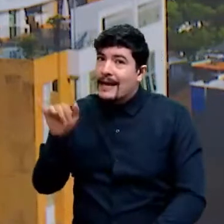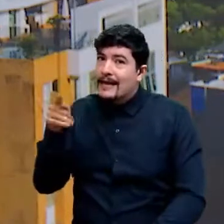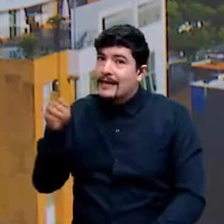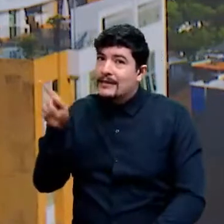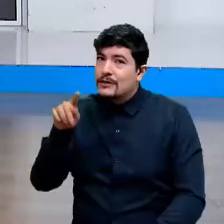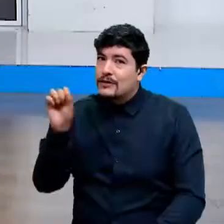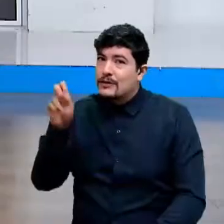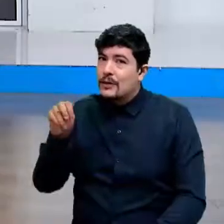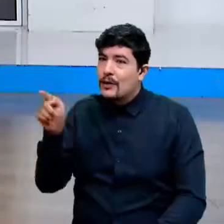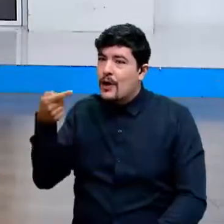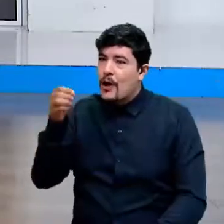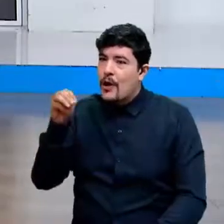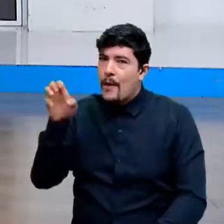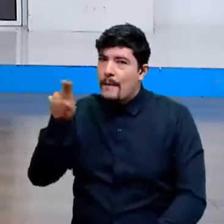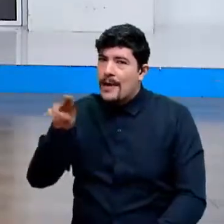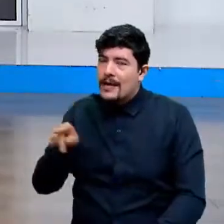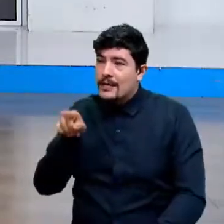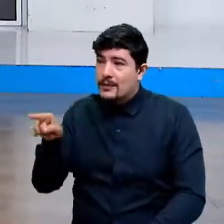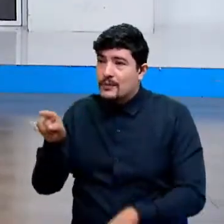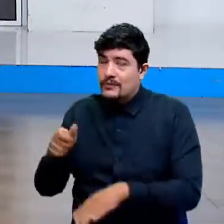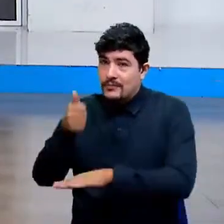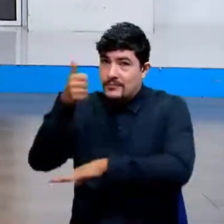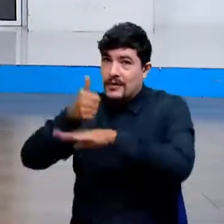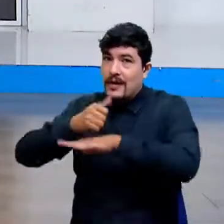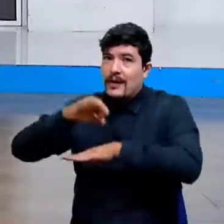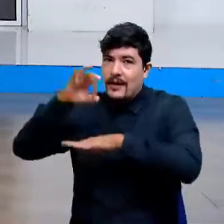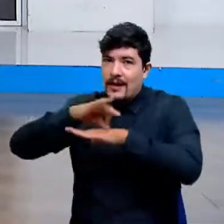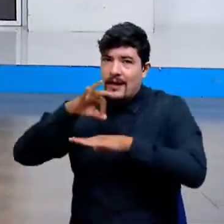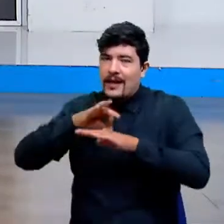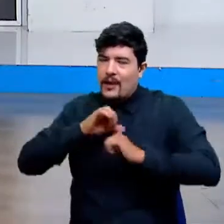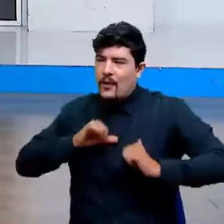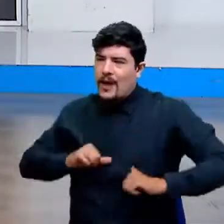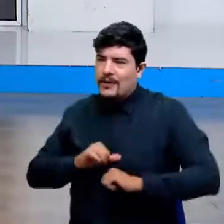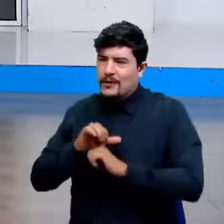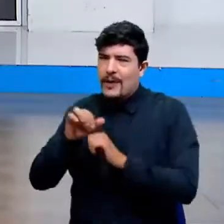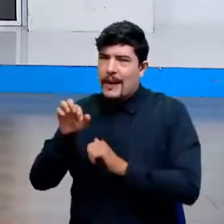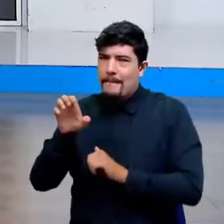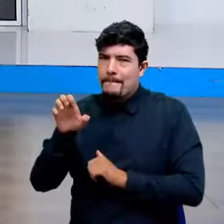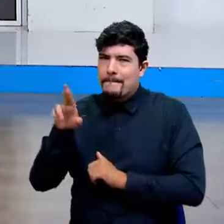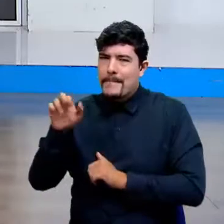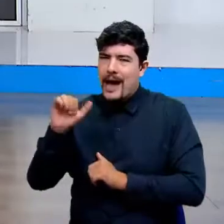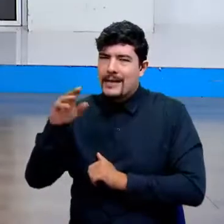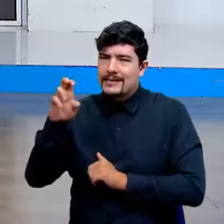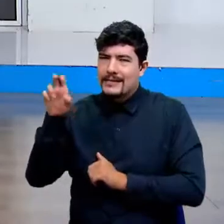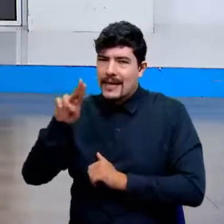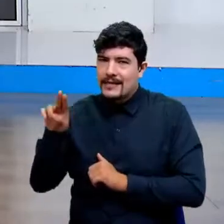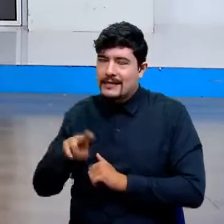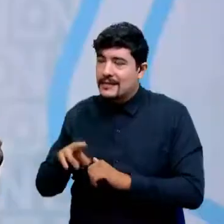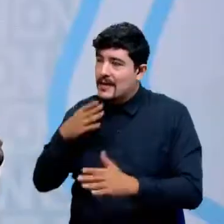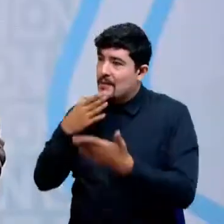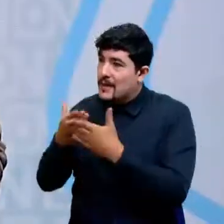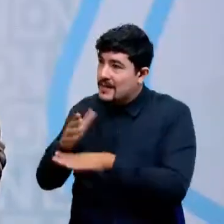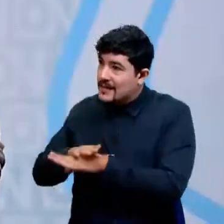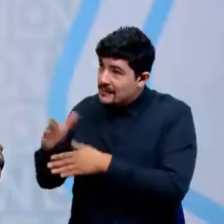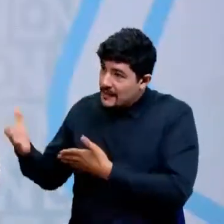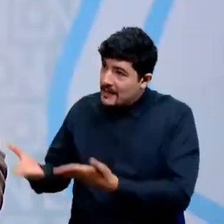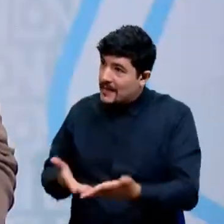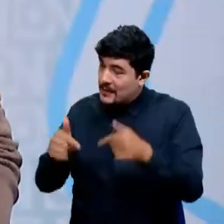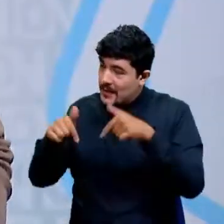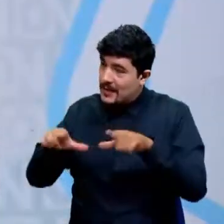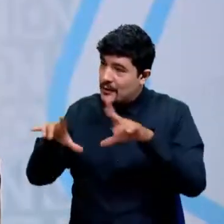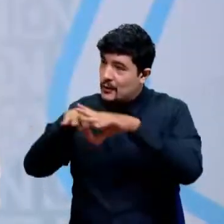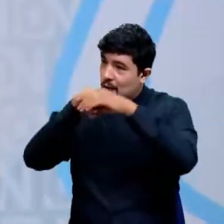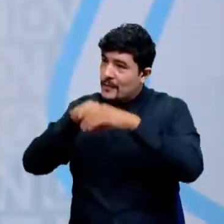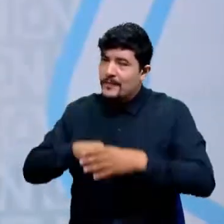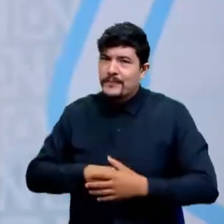Gómez, director de la Fundación Corazón en Parches. Erickson, bienvenido nuevamente a nuestro canal TRO. Muchas gracias,